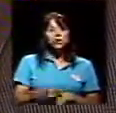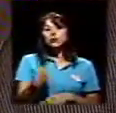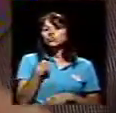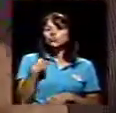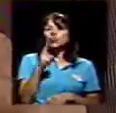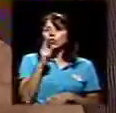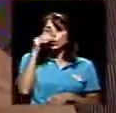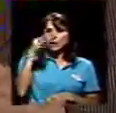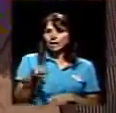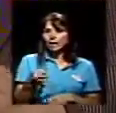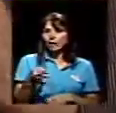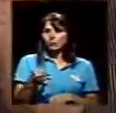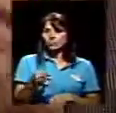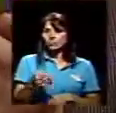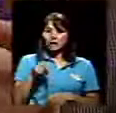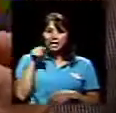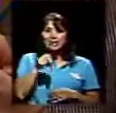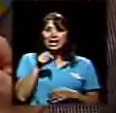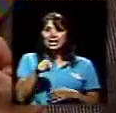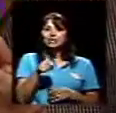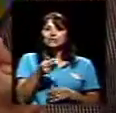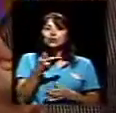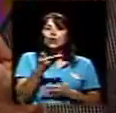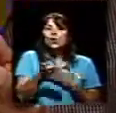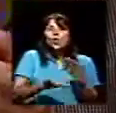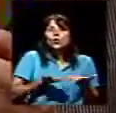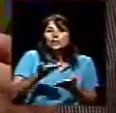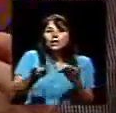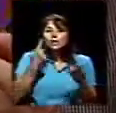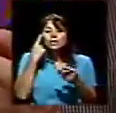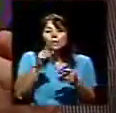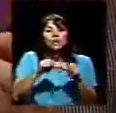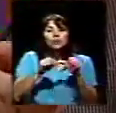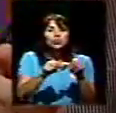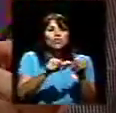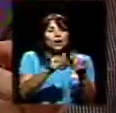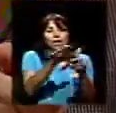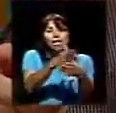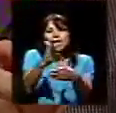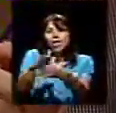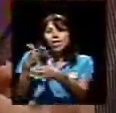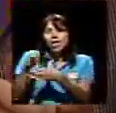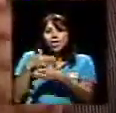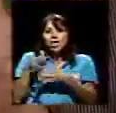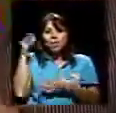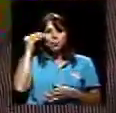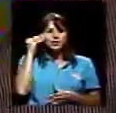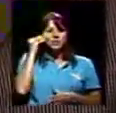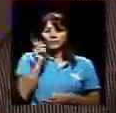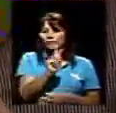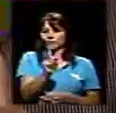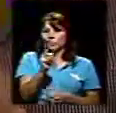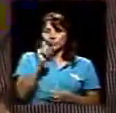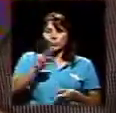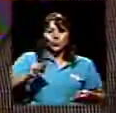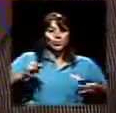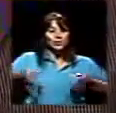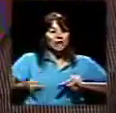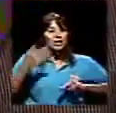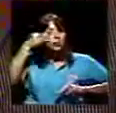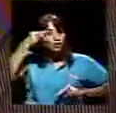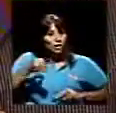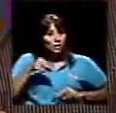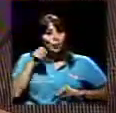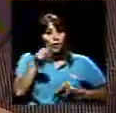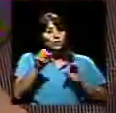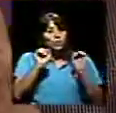esto contribuya más a la polarización de posiciones. Creo que por el contrario permite condiciones de diálogo, de